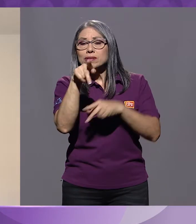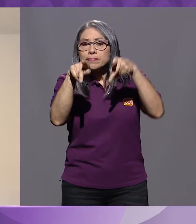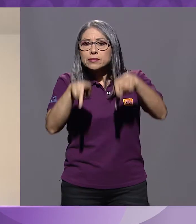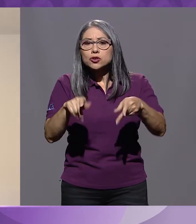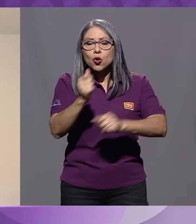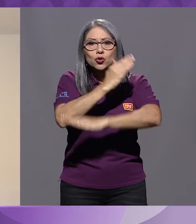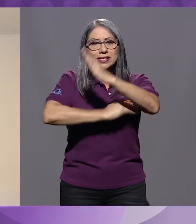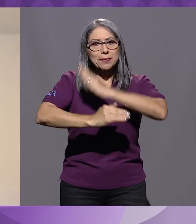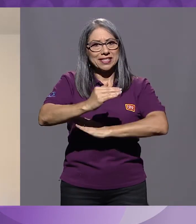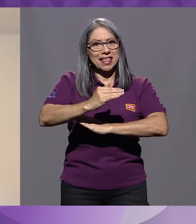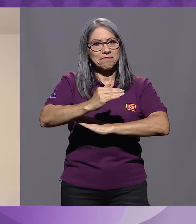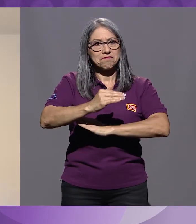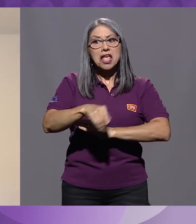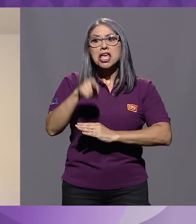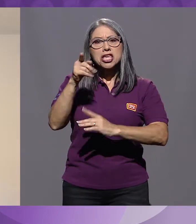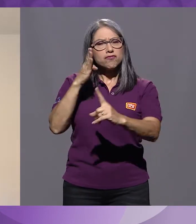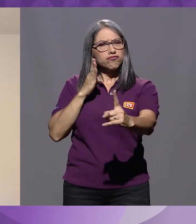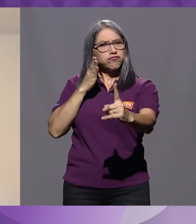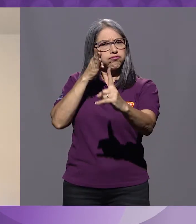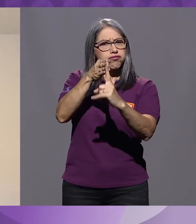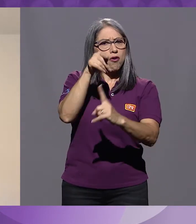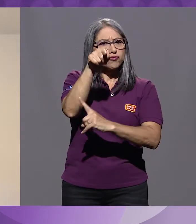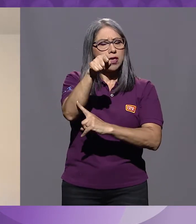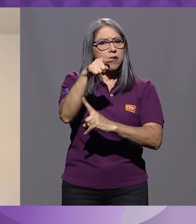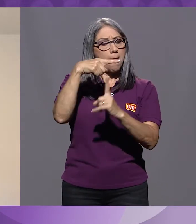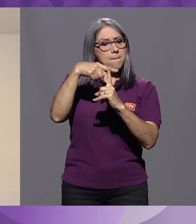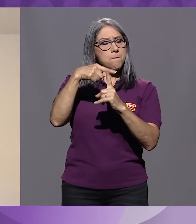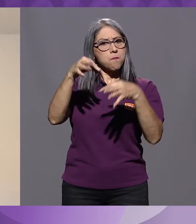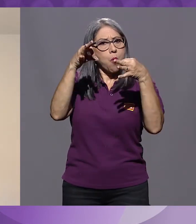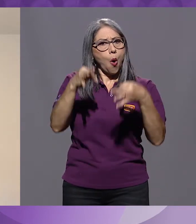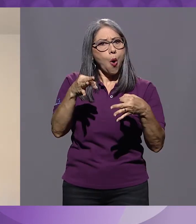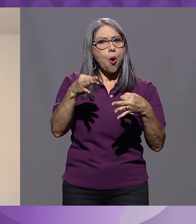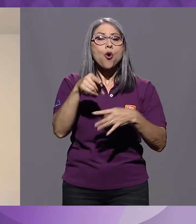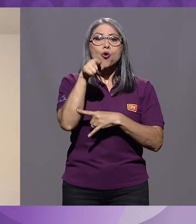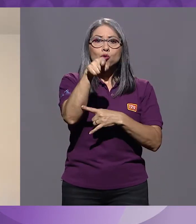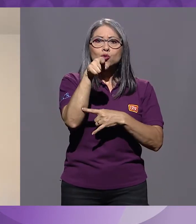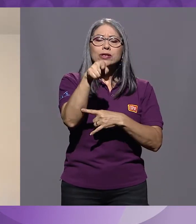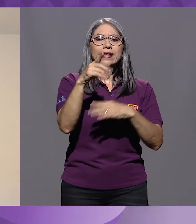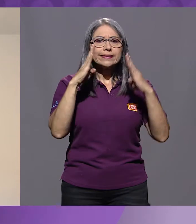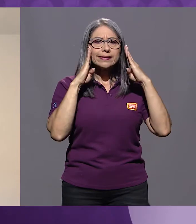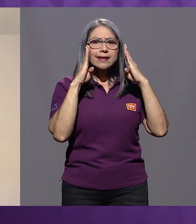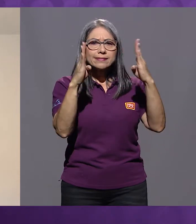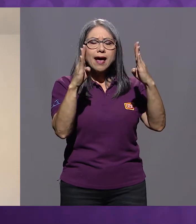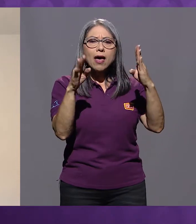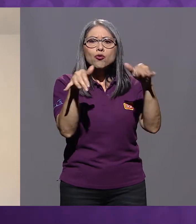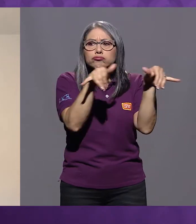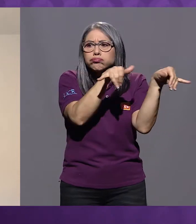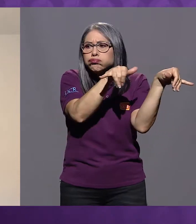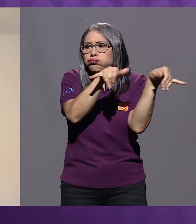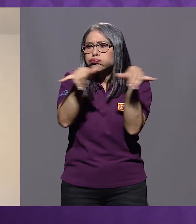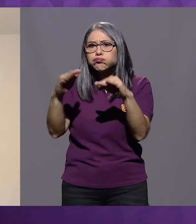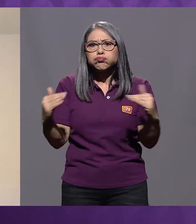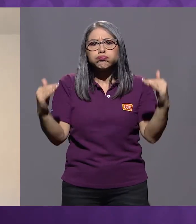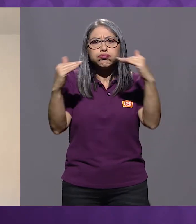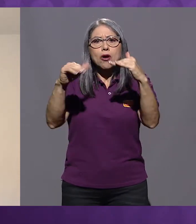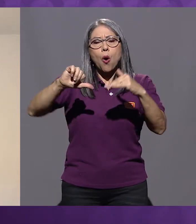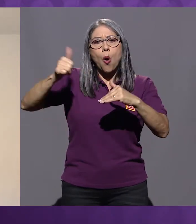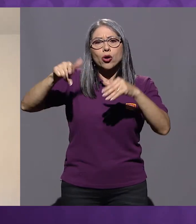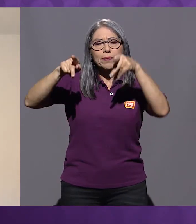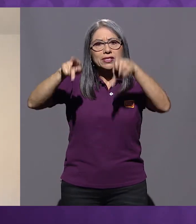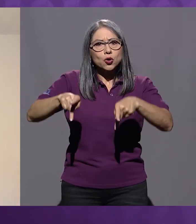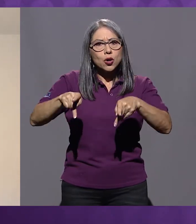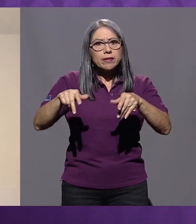discapacidad y se dirigen a ti de una manera positiva y de una manera en la que tú eres tratado de la misma manera que la otra